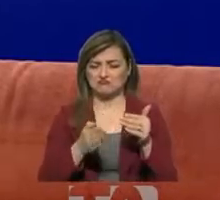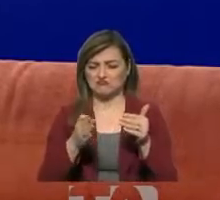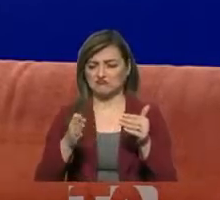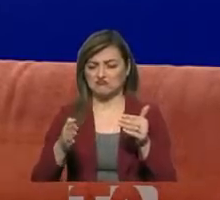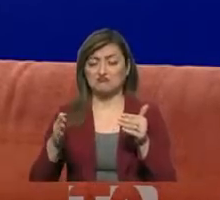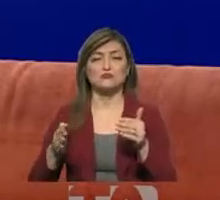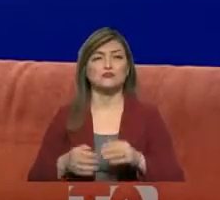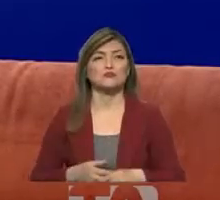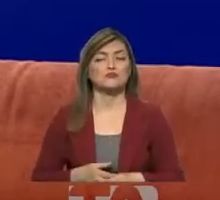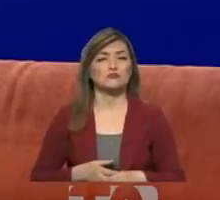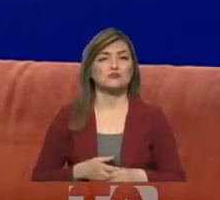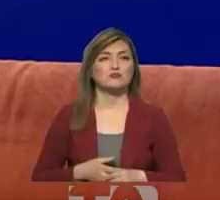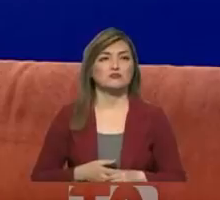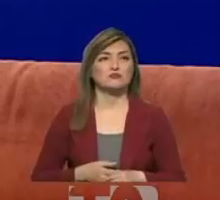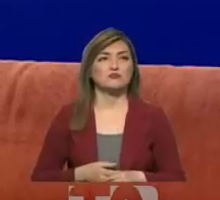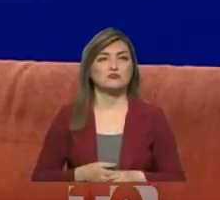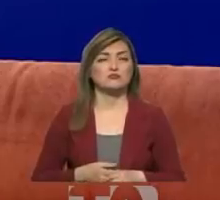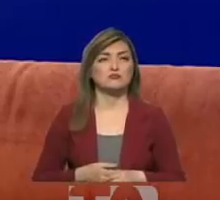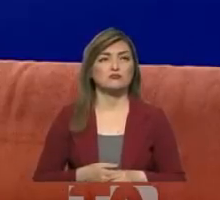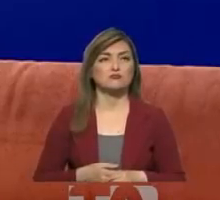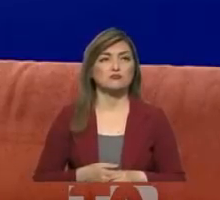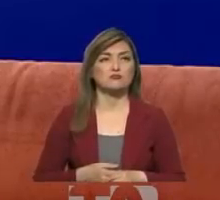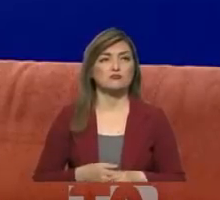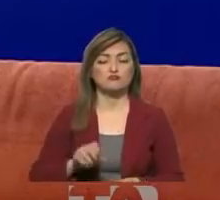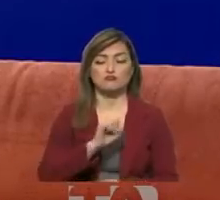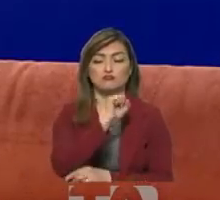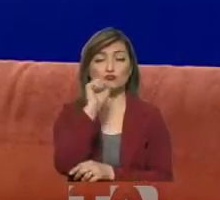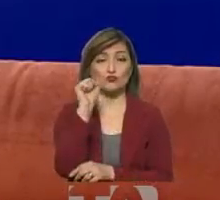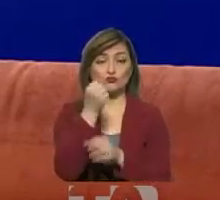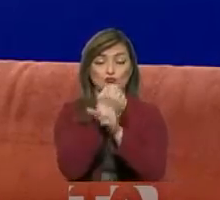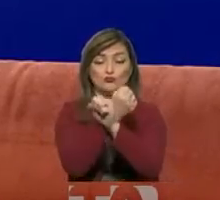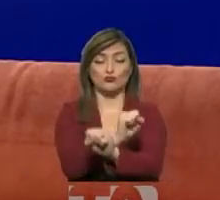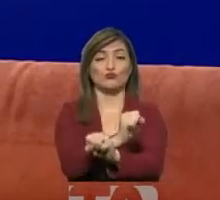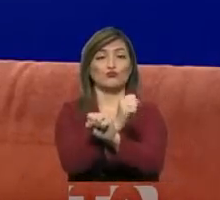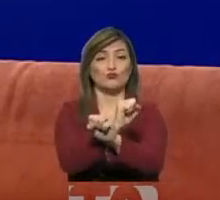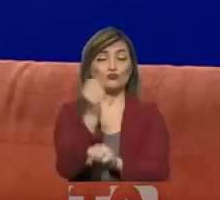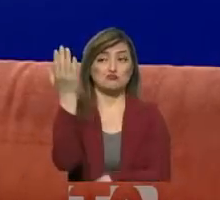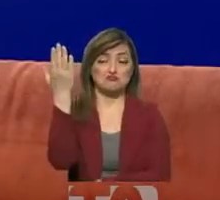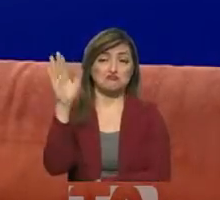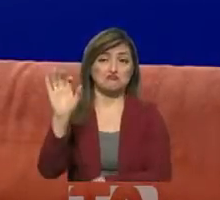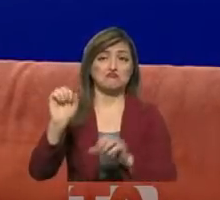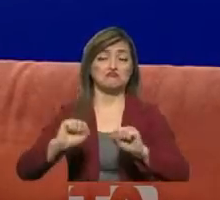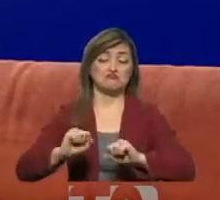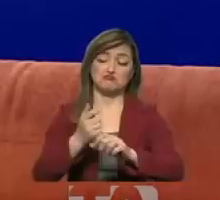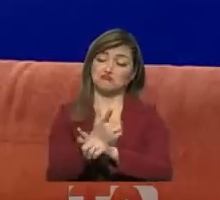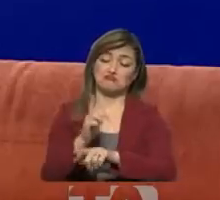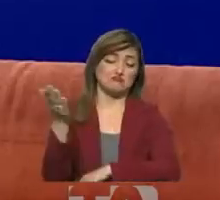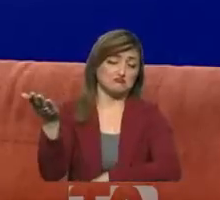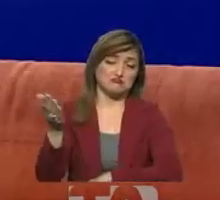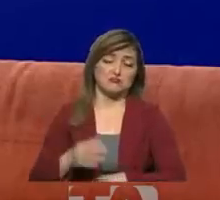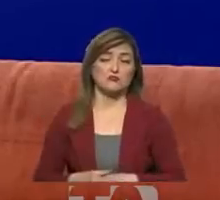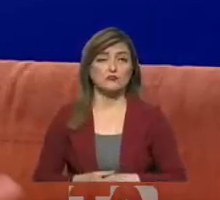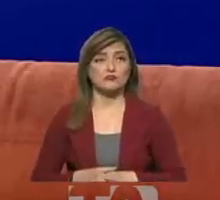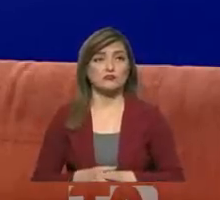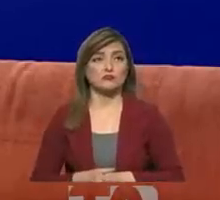los términos, se ejerció el derecho a la legítima defensa por parte del señor alcalde Jorge Yunda, quien obviamente no